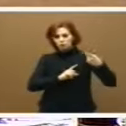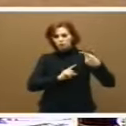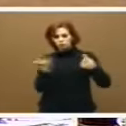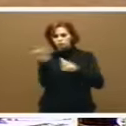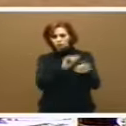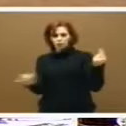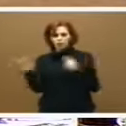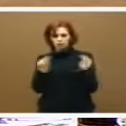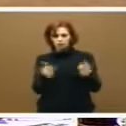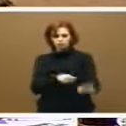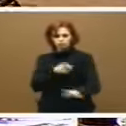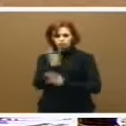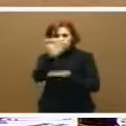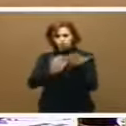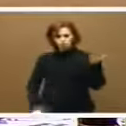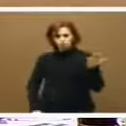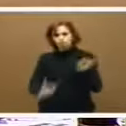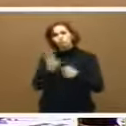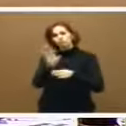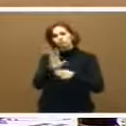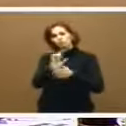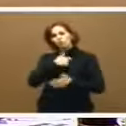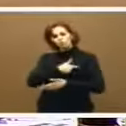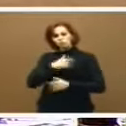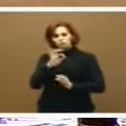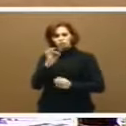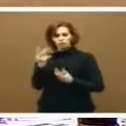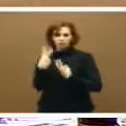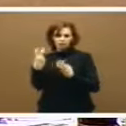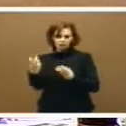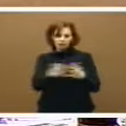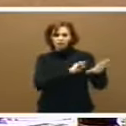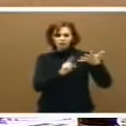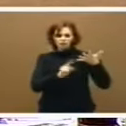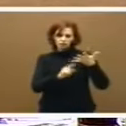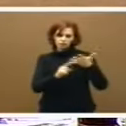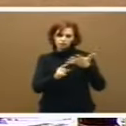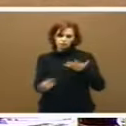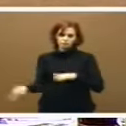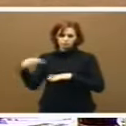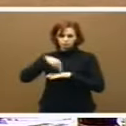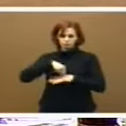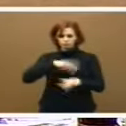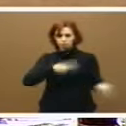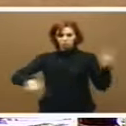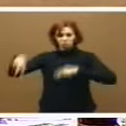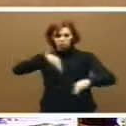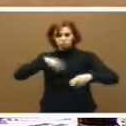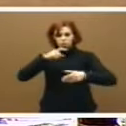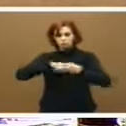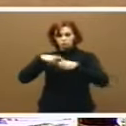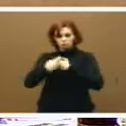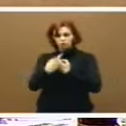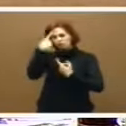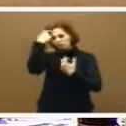dictamen elaborado por la Comisión de Hacienda y Presupuestos. Quinto, comparecencia del Gobierno de Extremadura ante el pleno de petición propia de la